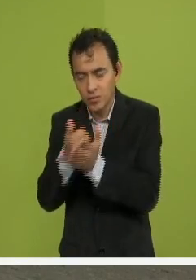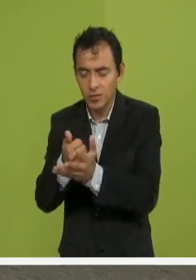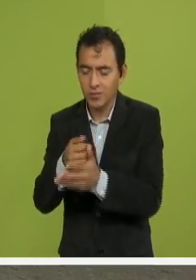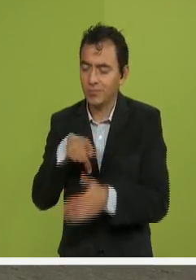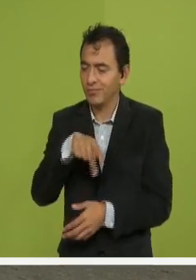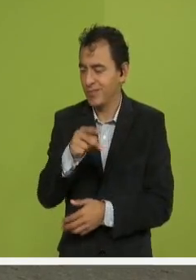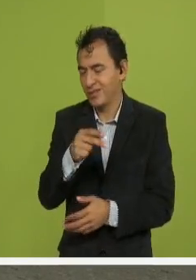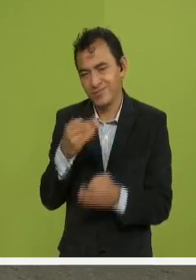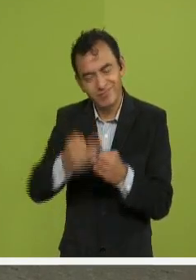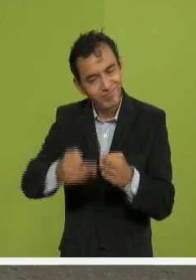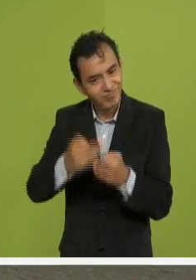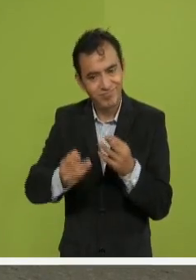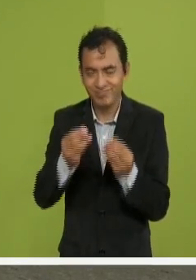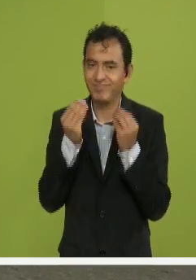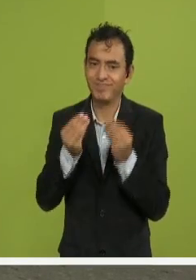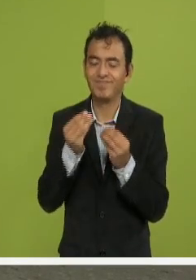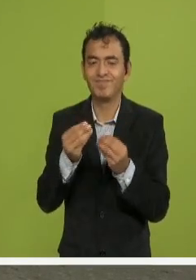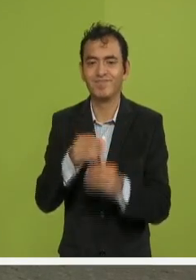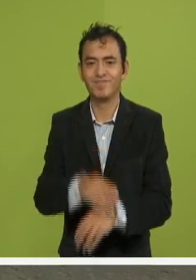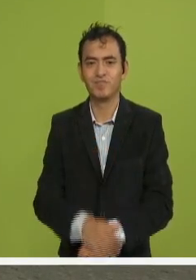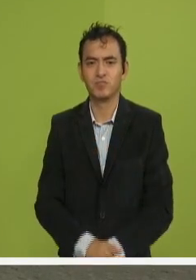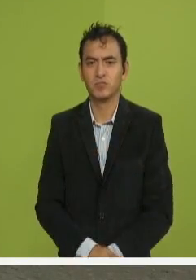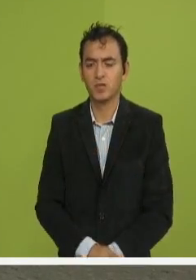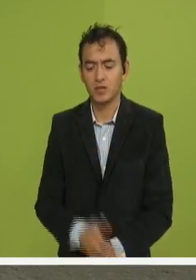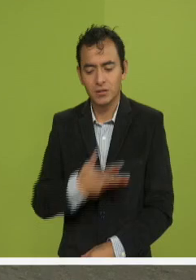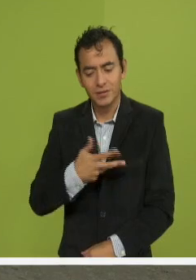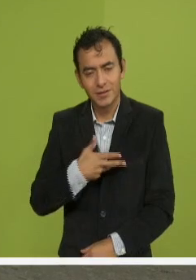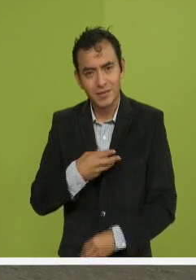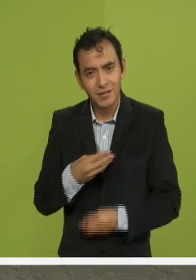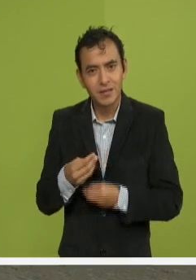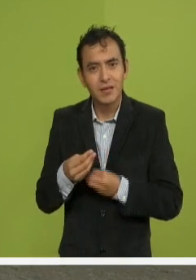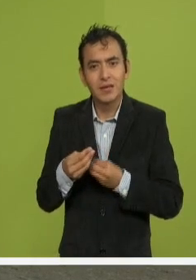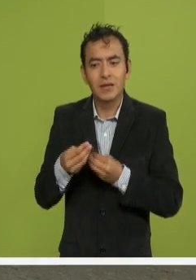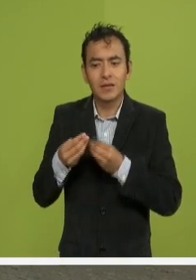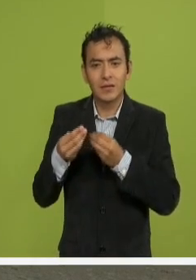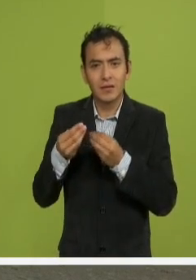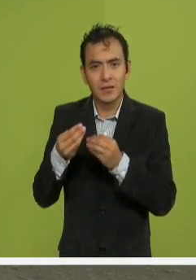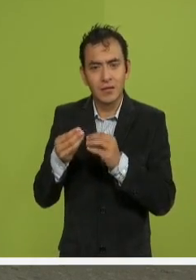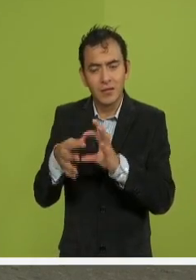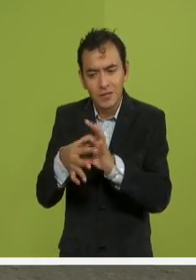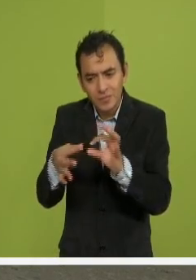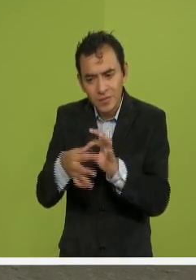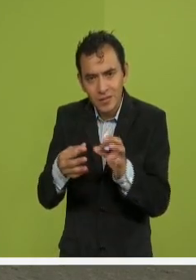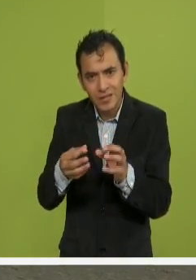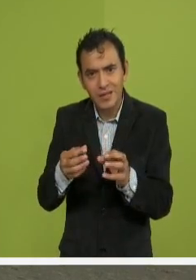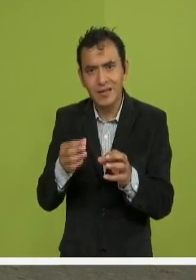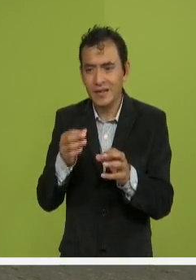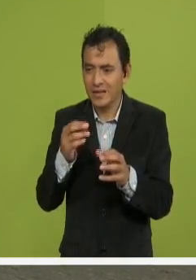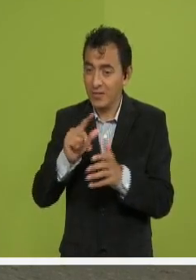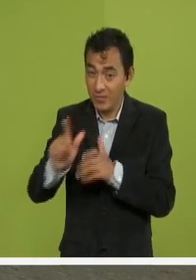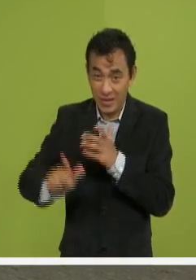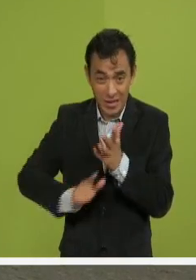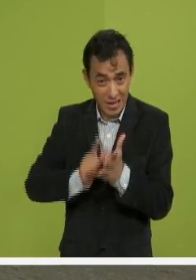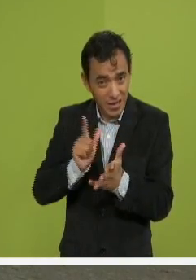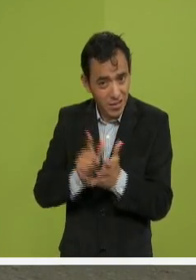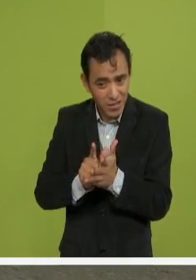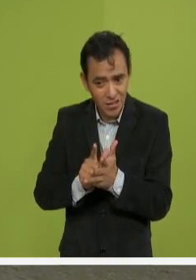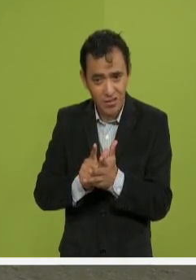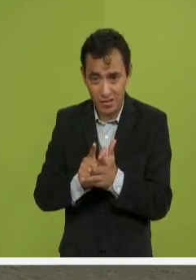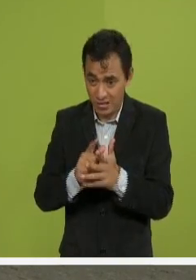claro. Eso sí, es insuficiente. Tiene que establecerse un diseño especial integral por parte de una